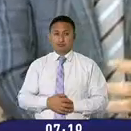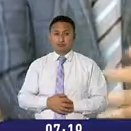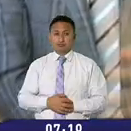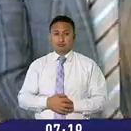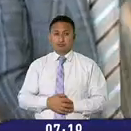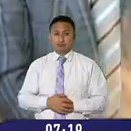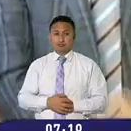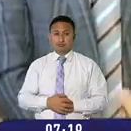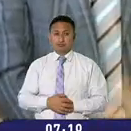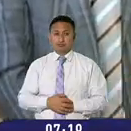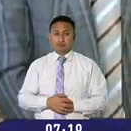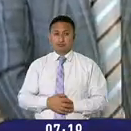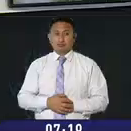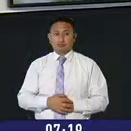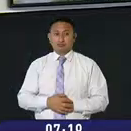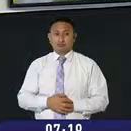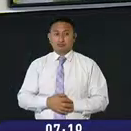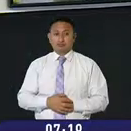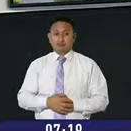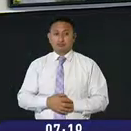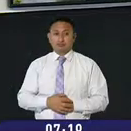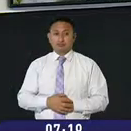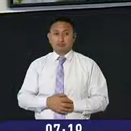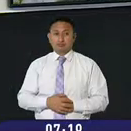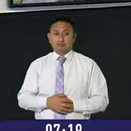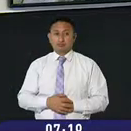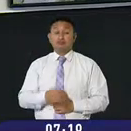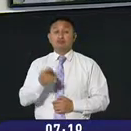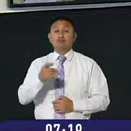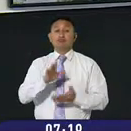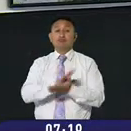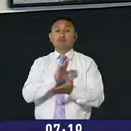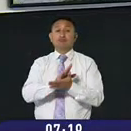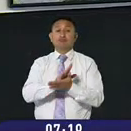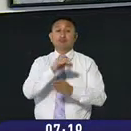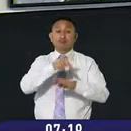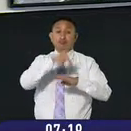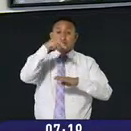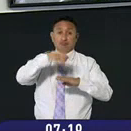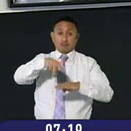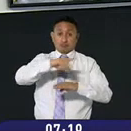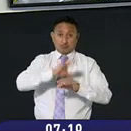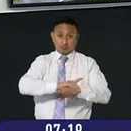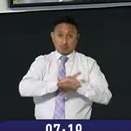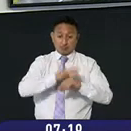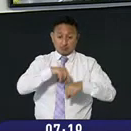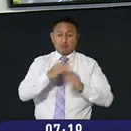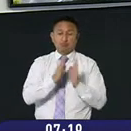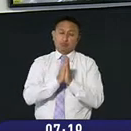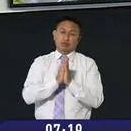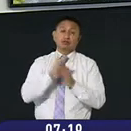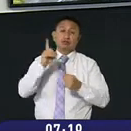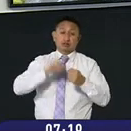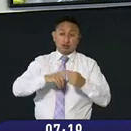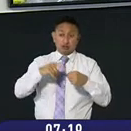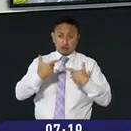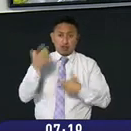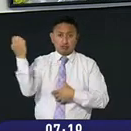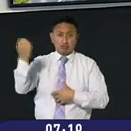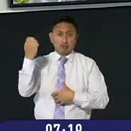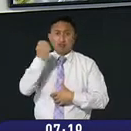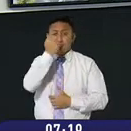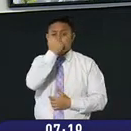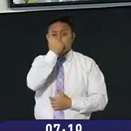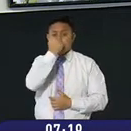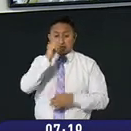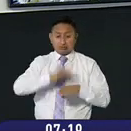Escobar. Y desde el Colegio de Médicos de Pichincha se pide la alerta roja para Quito debido a los altos niveles de